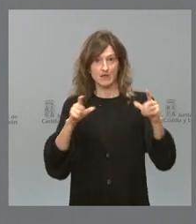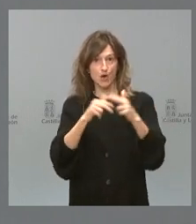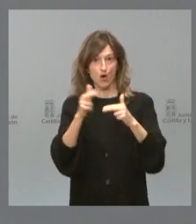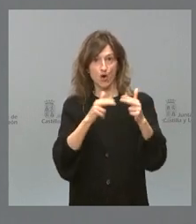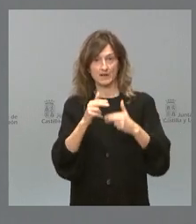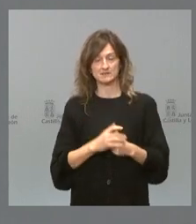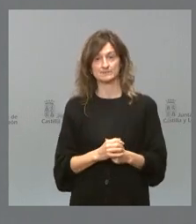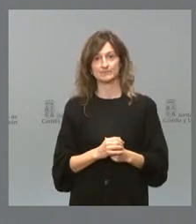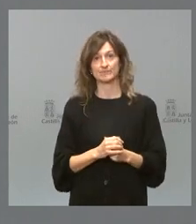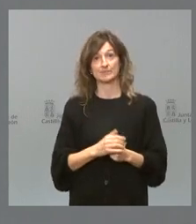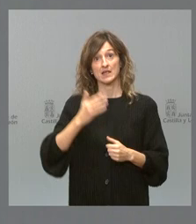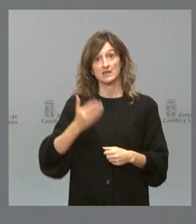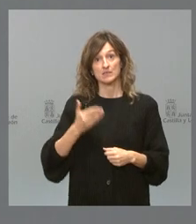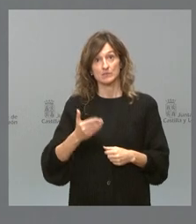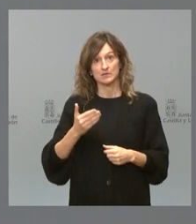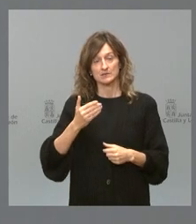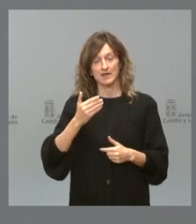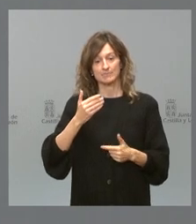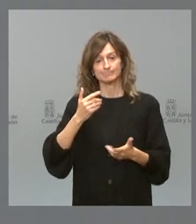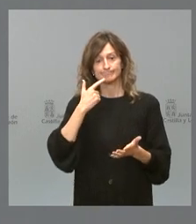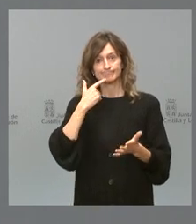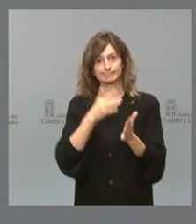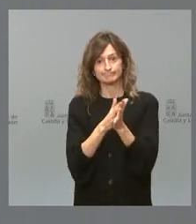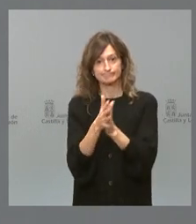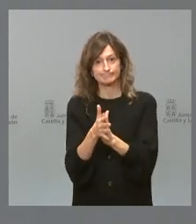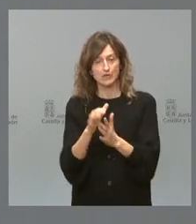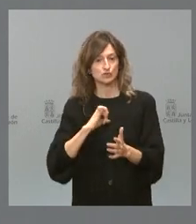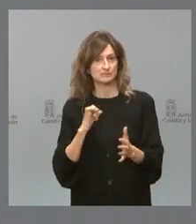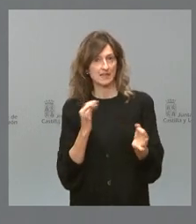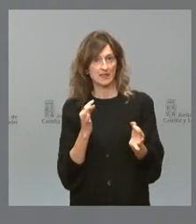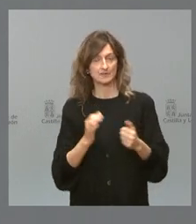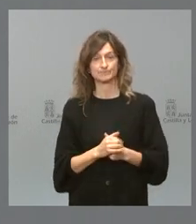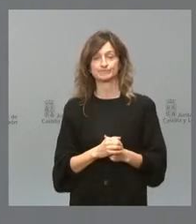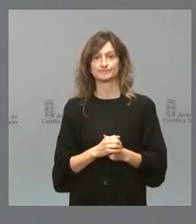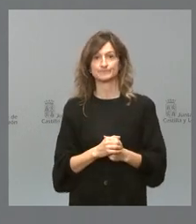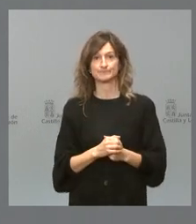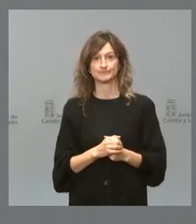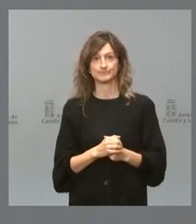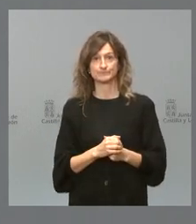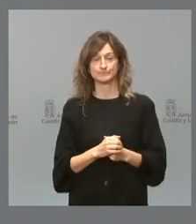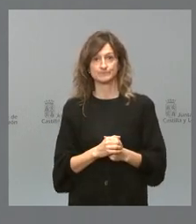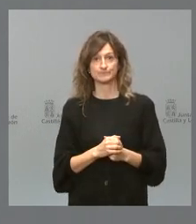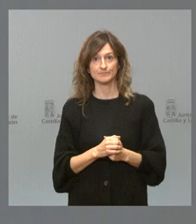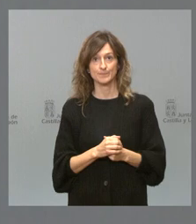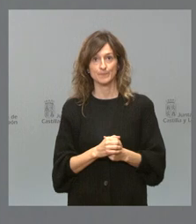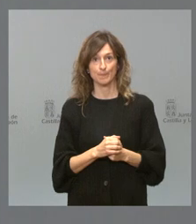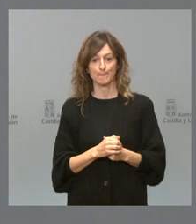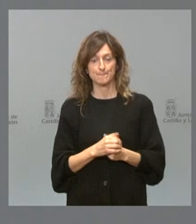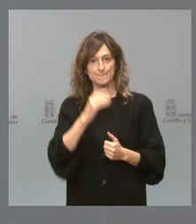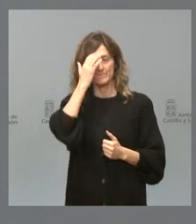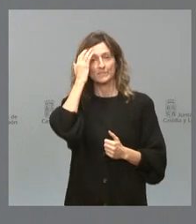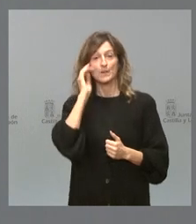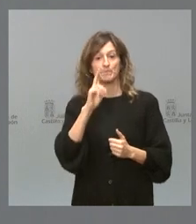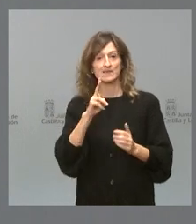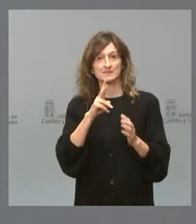y lo importante es que se tiene muy definido en concreto en qué consiste este hospital de hecho frente o junto al documento